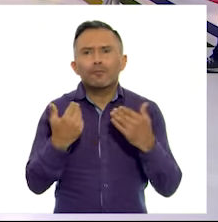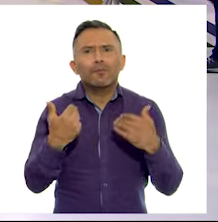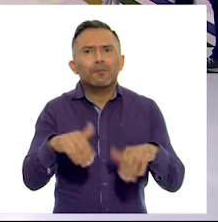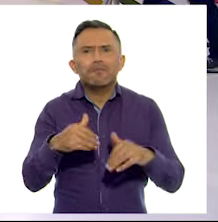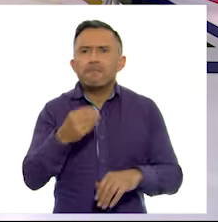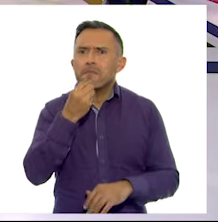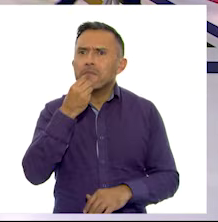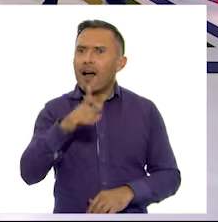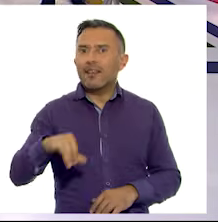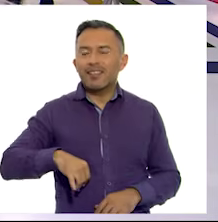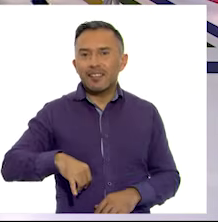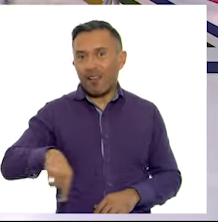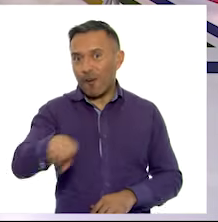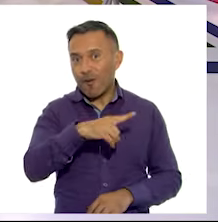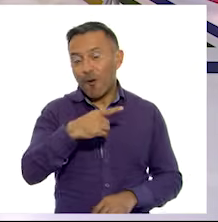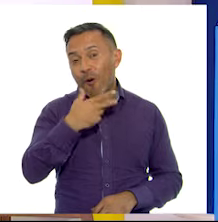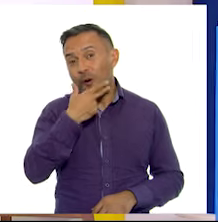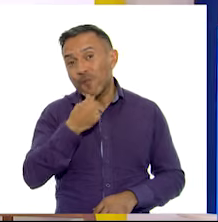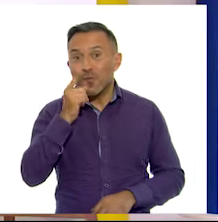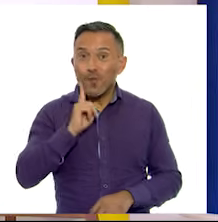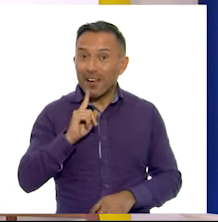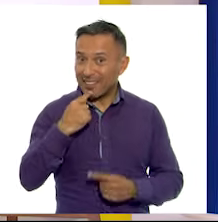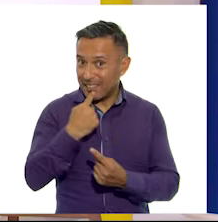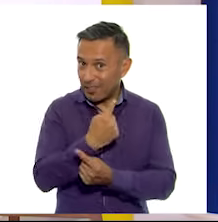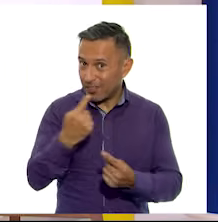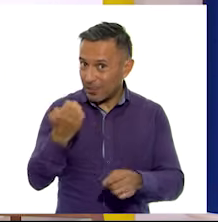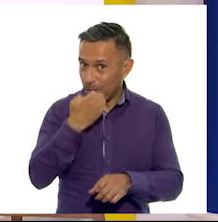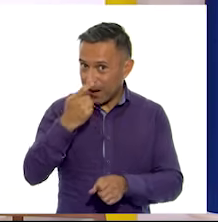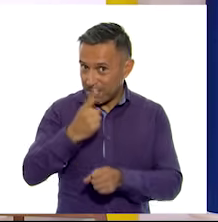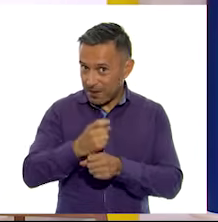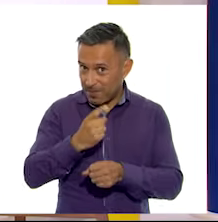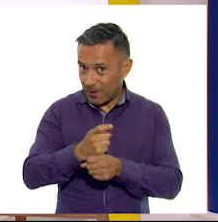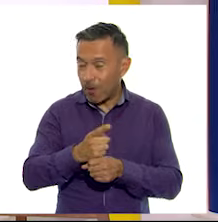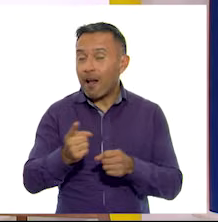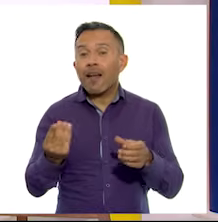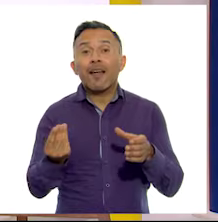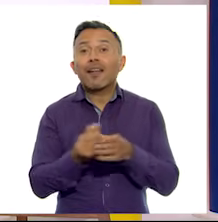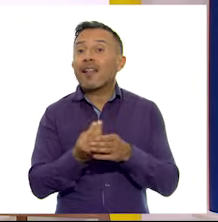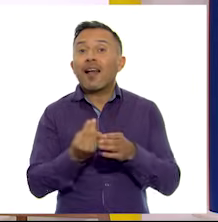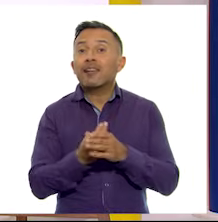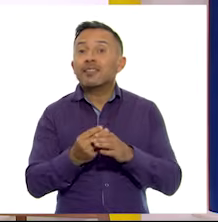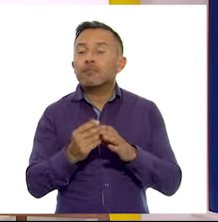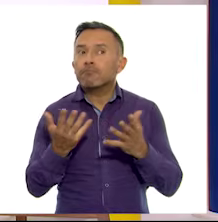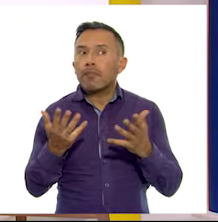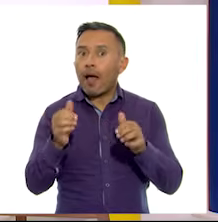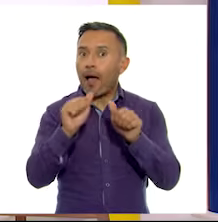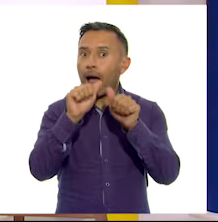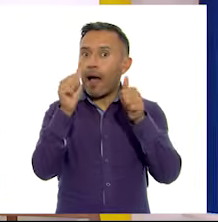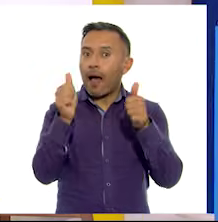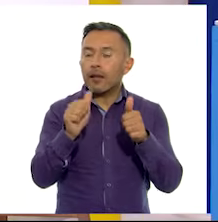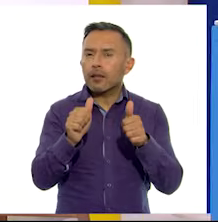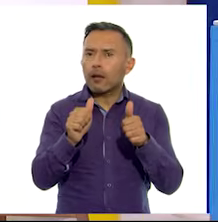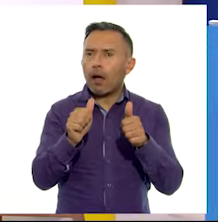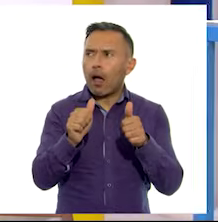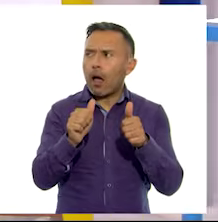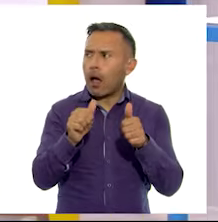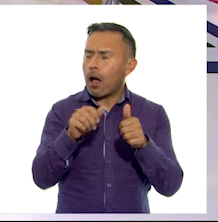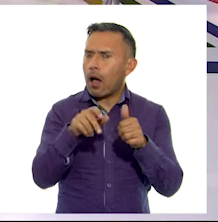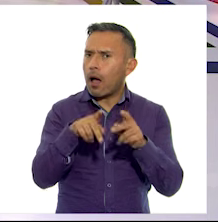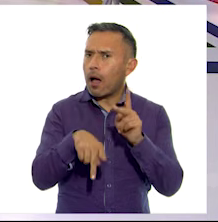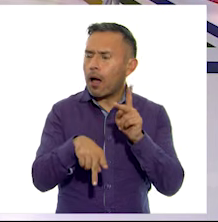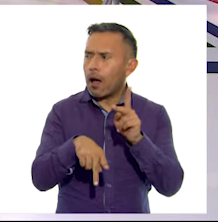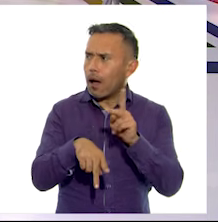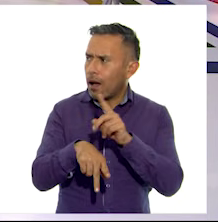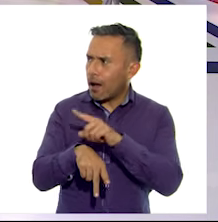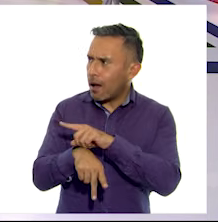para niñas y para niños de primer grado de primaria de la asignatura de artes y... Ah, ya está aquí la maestra Orte. Maestra